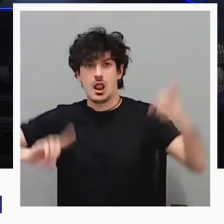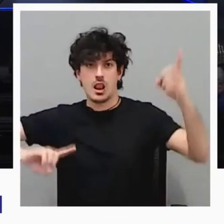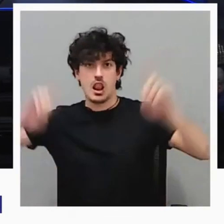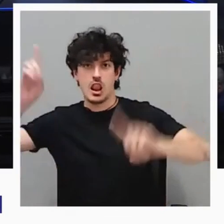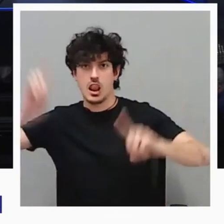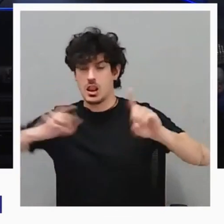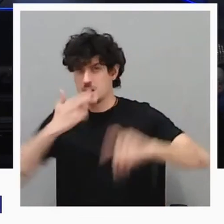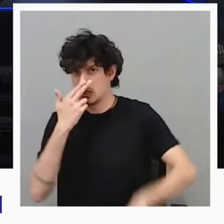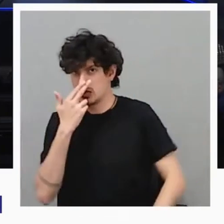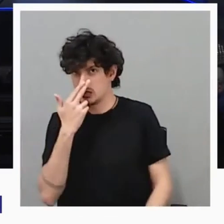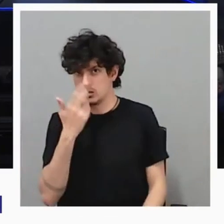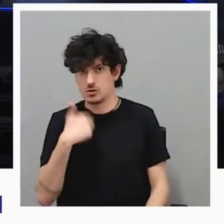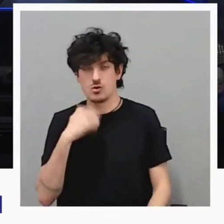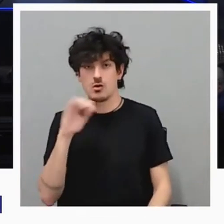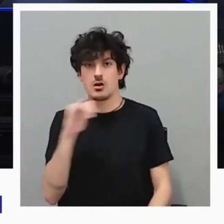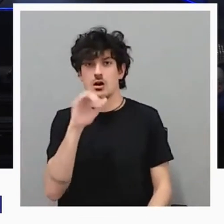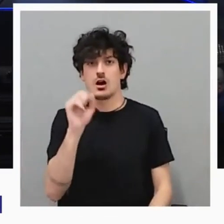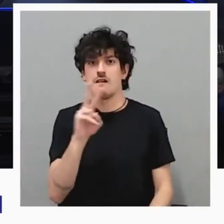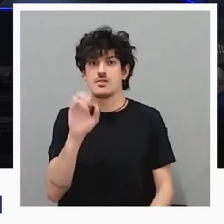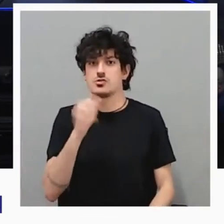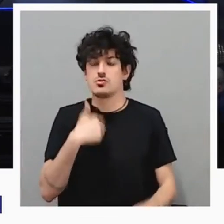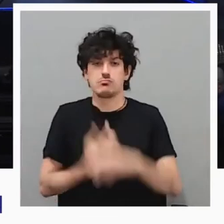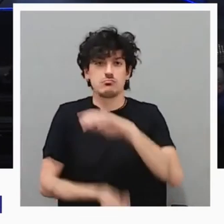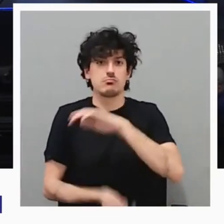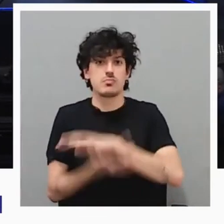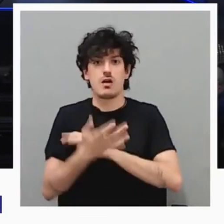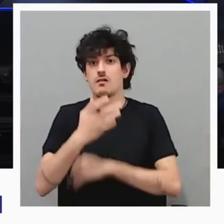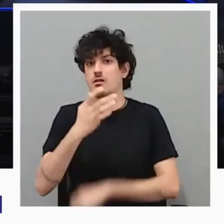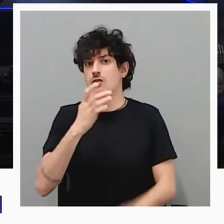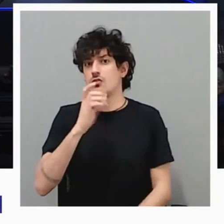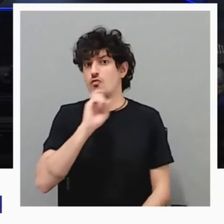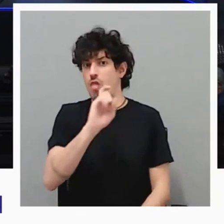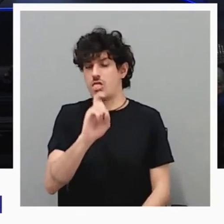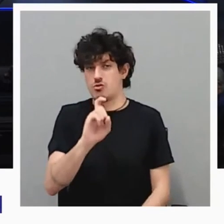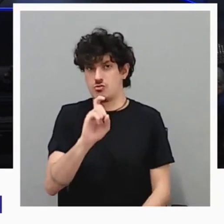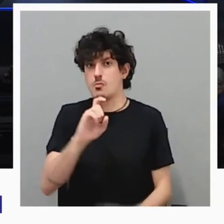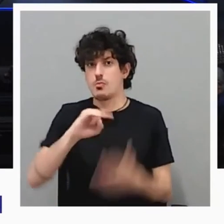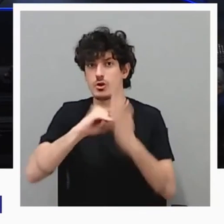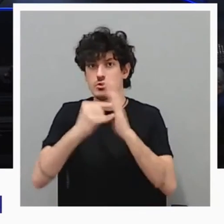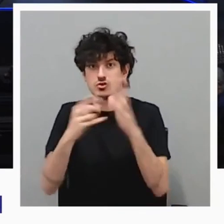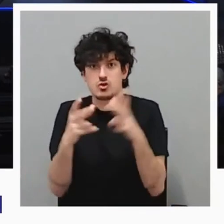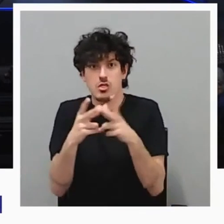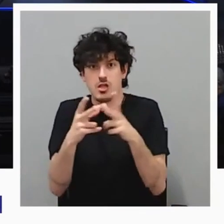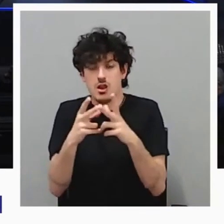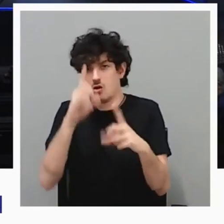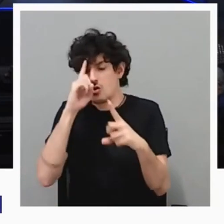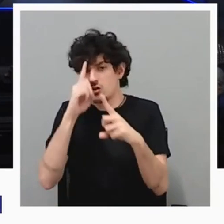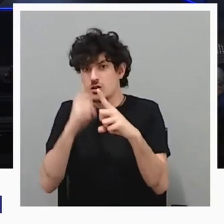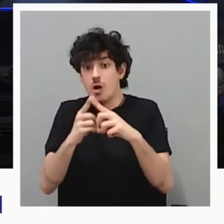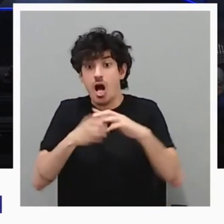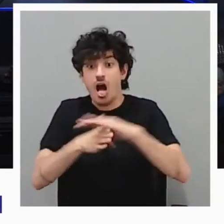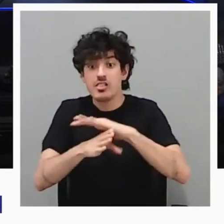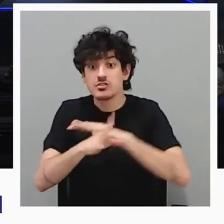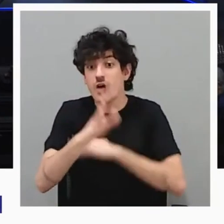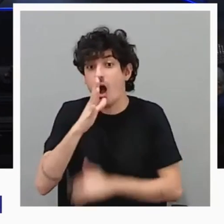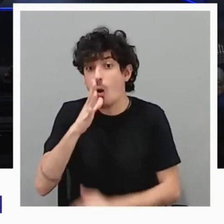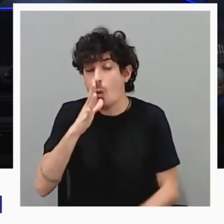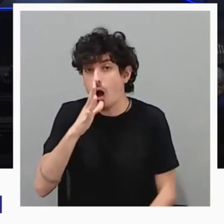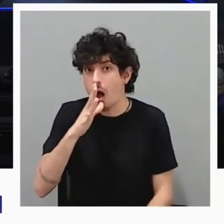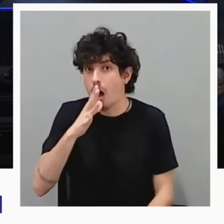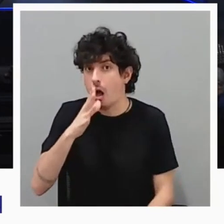Javi, soy el fundador de un proyecto social nacido en la pandemia que distribuye soluciones que faciliten el acceso a agua potable en comunidades rurales de países de ingresos